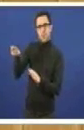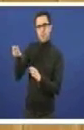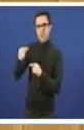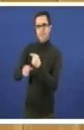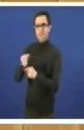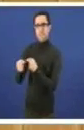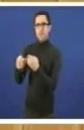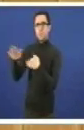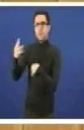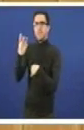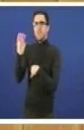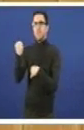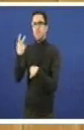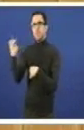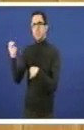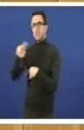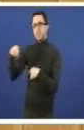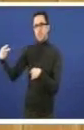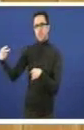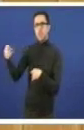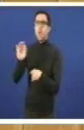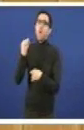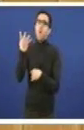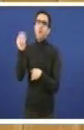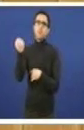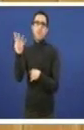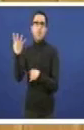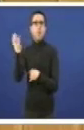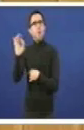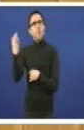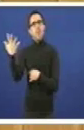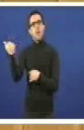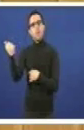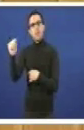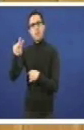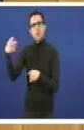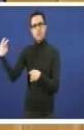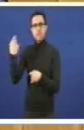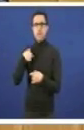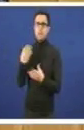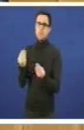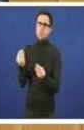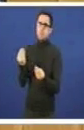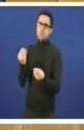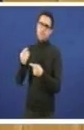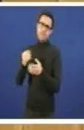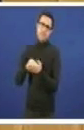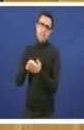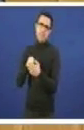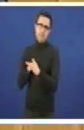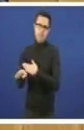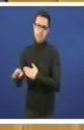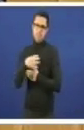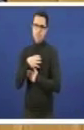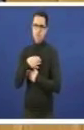3.200 euros ou os 4.000 ou os 5.000 xa sei que non acceden moitas a estas prazas pero pode haber